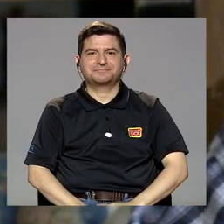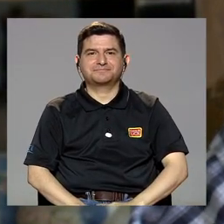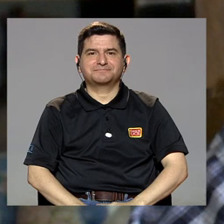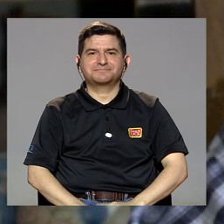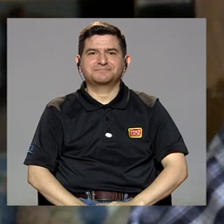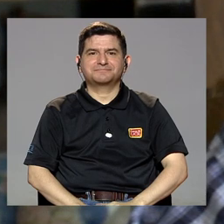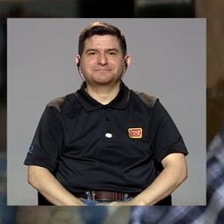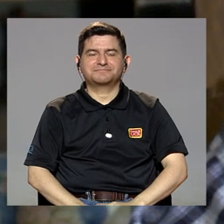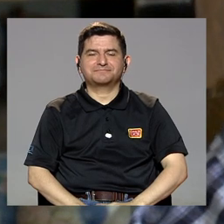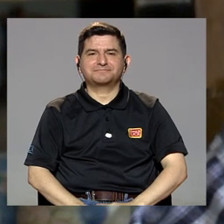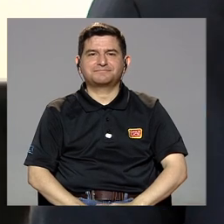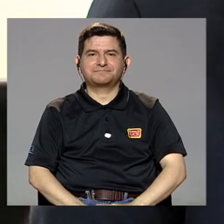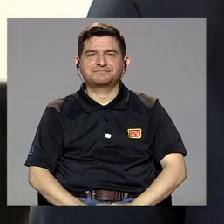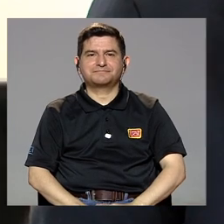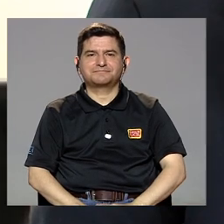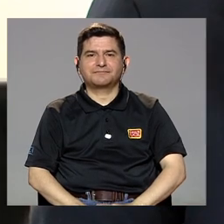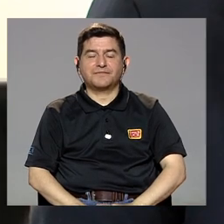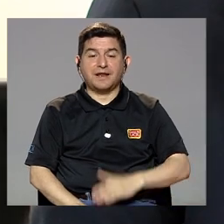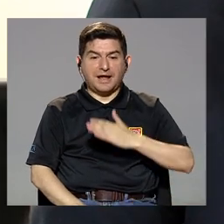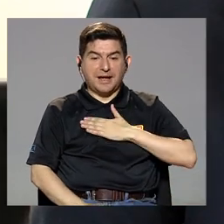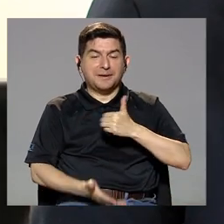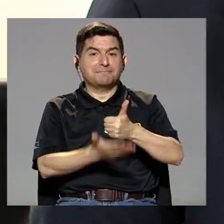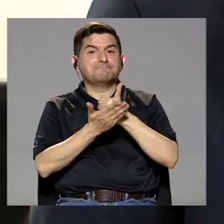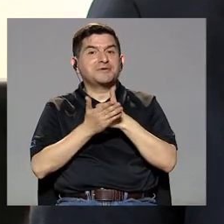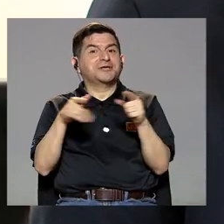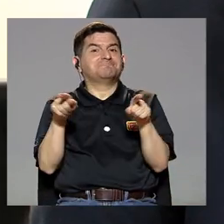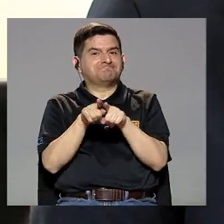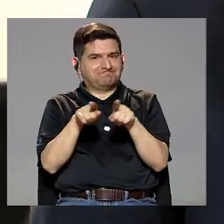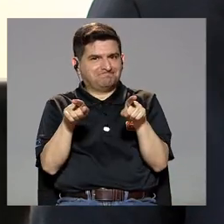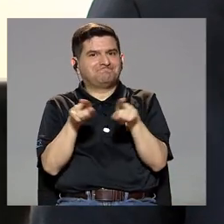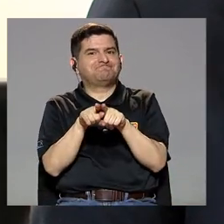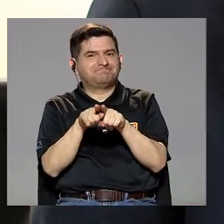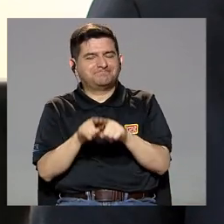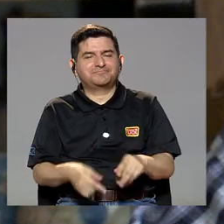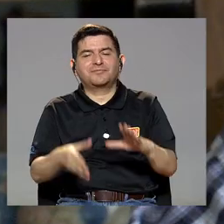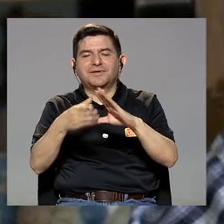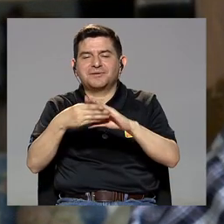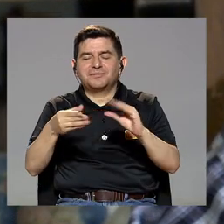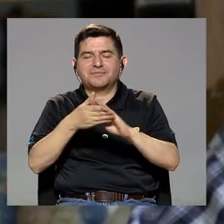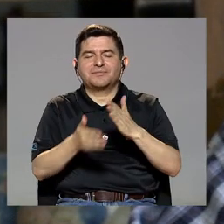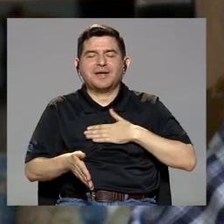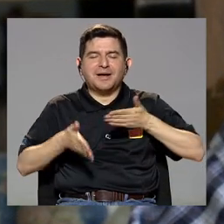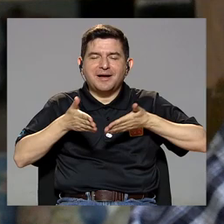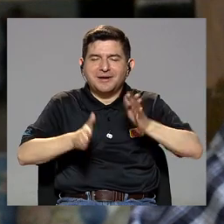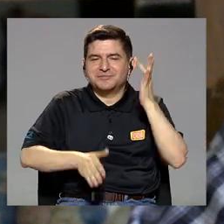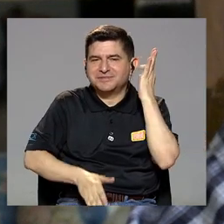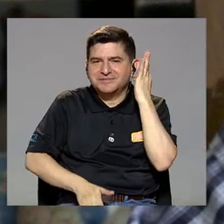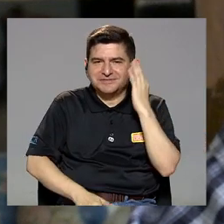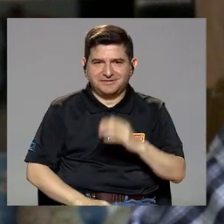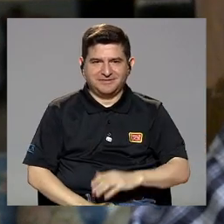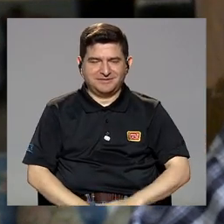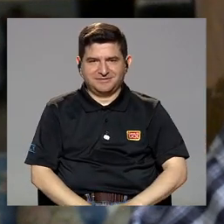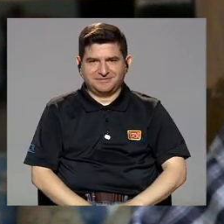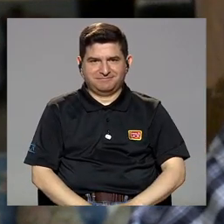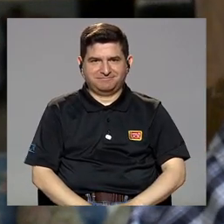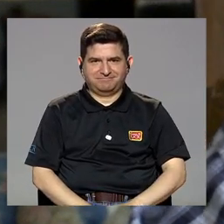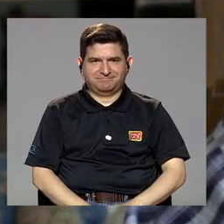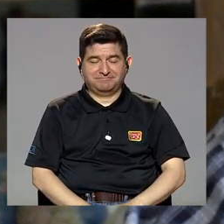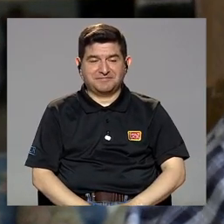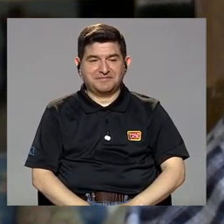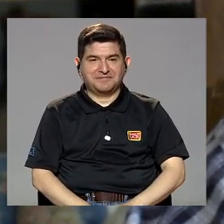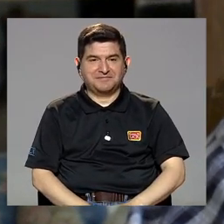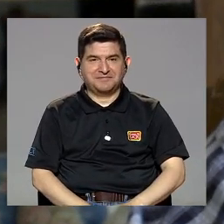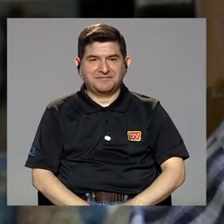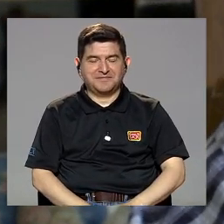e incluso que me servían también para contárselo a mis hijas en la noche